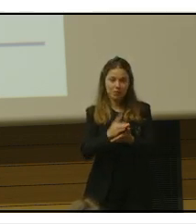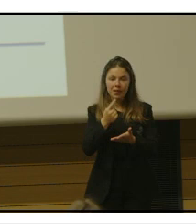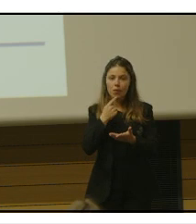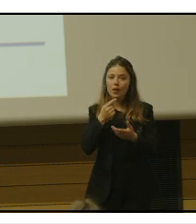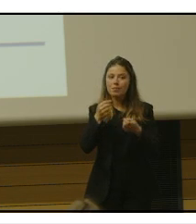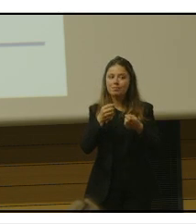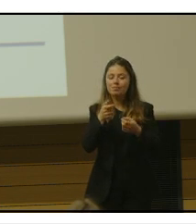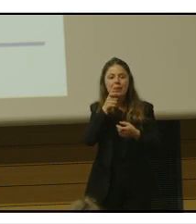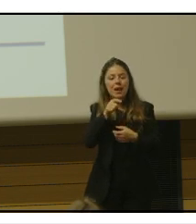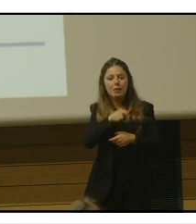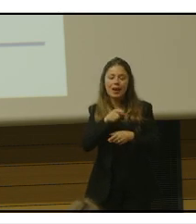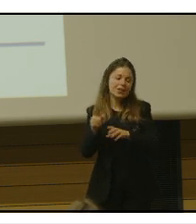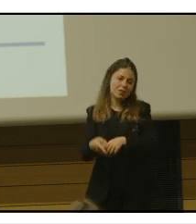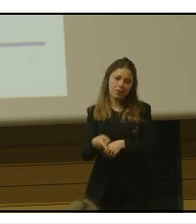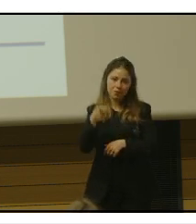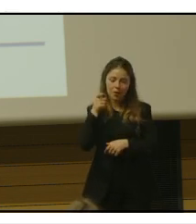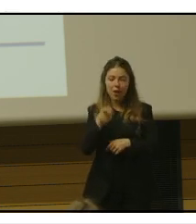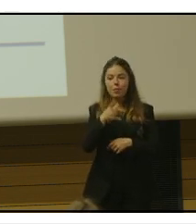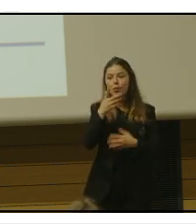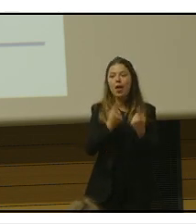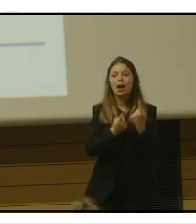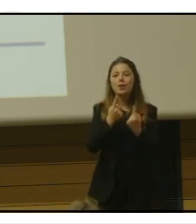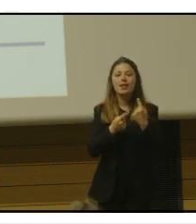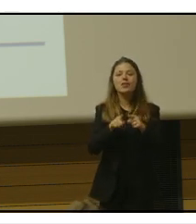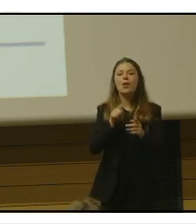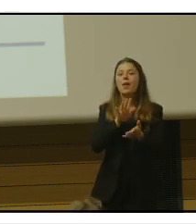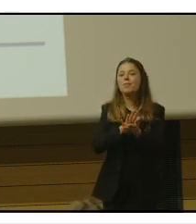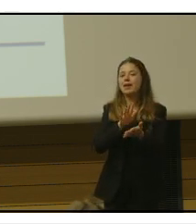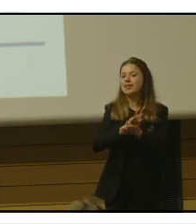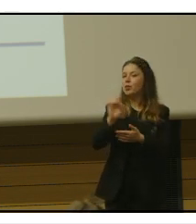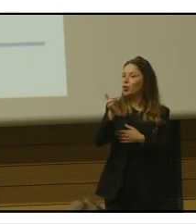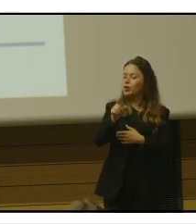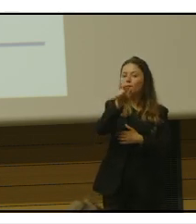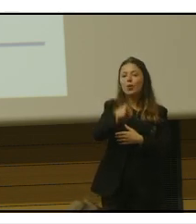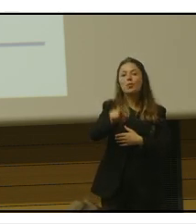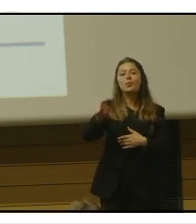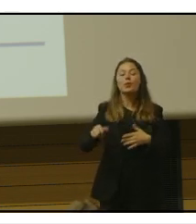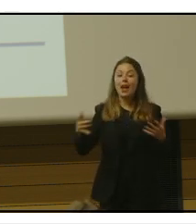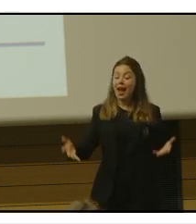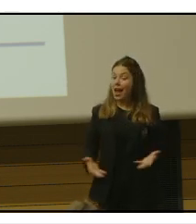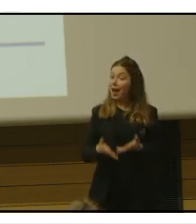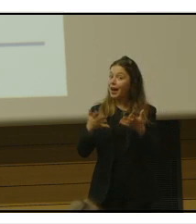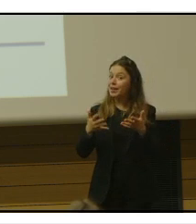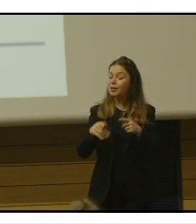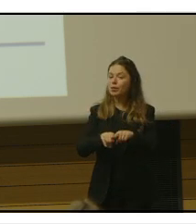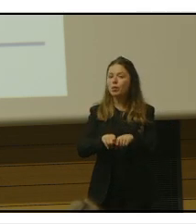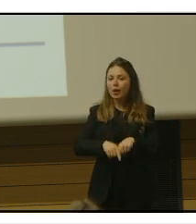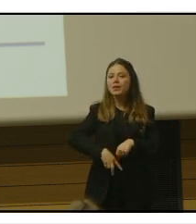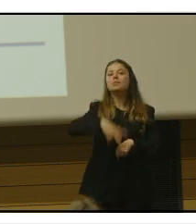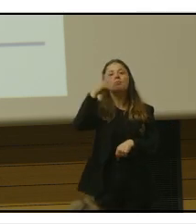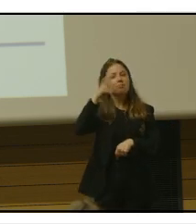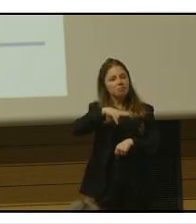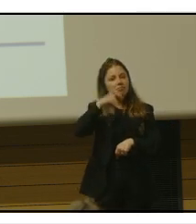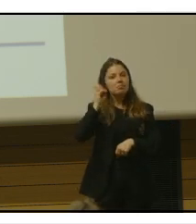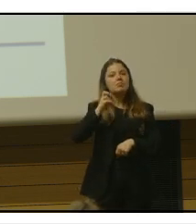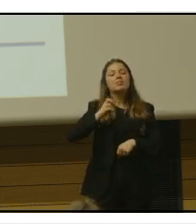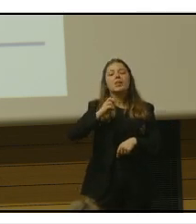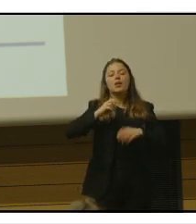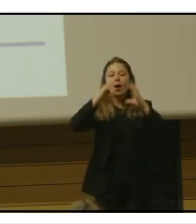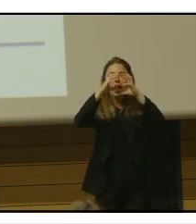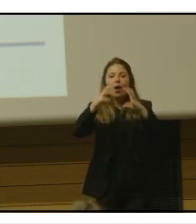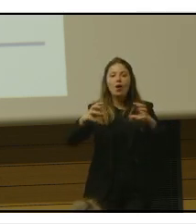desecharlo, porque muchas veces no es pasivo, porque los fumadores activos están expuestos también al humo ambiental de